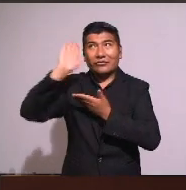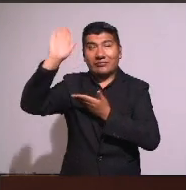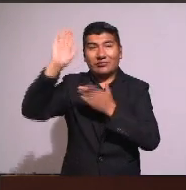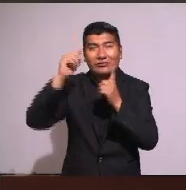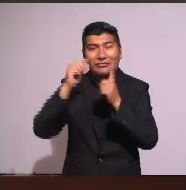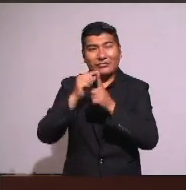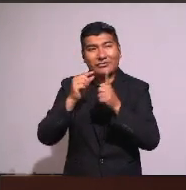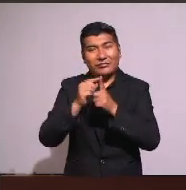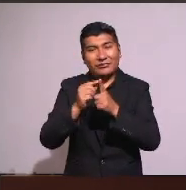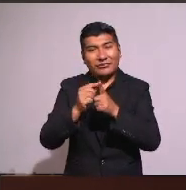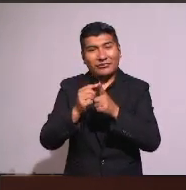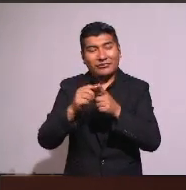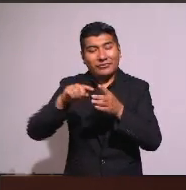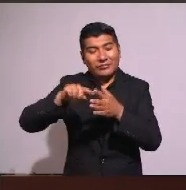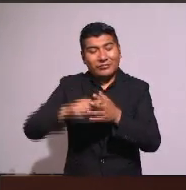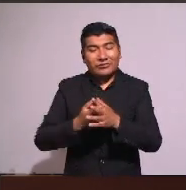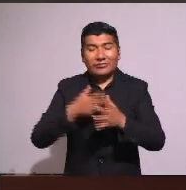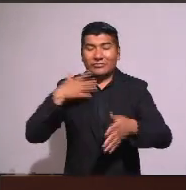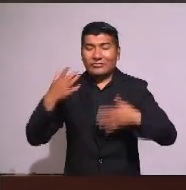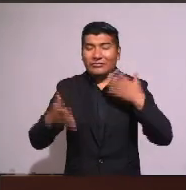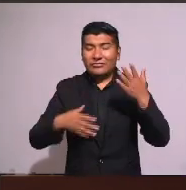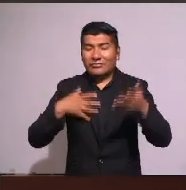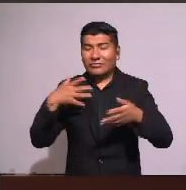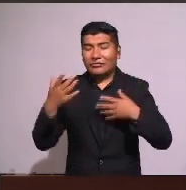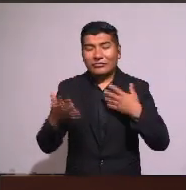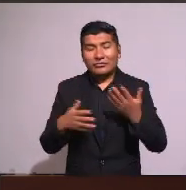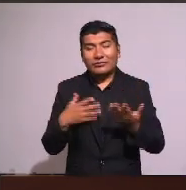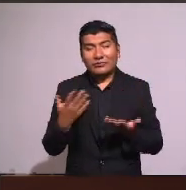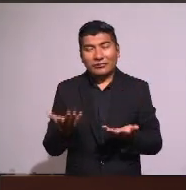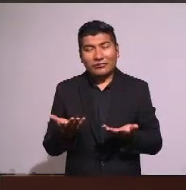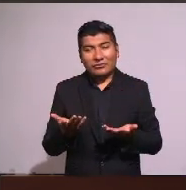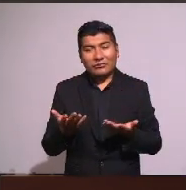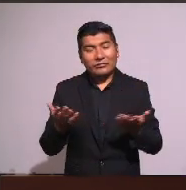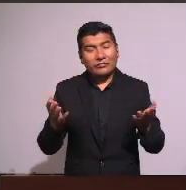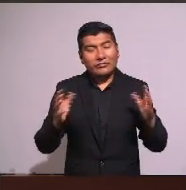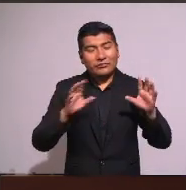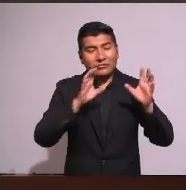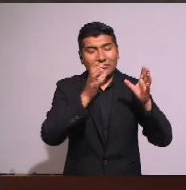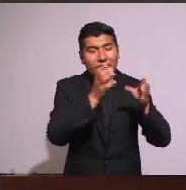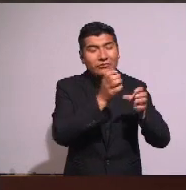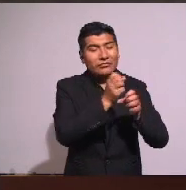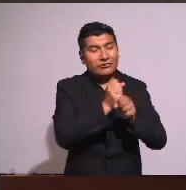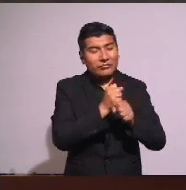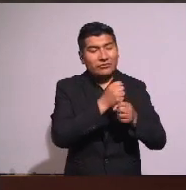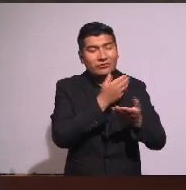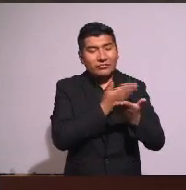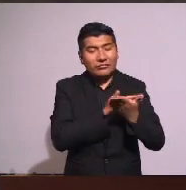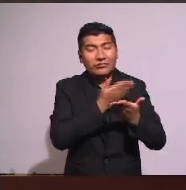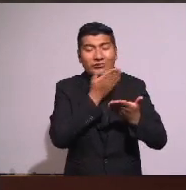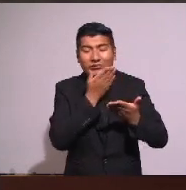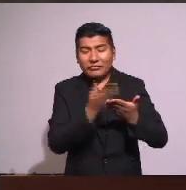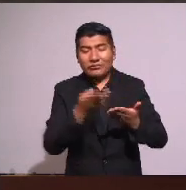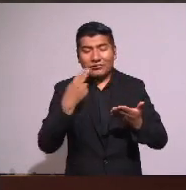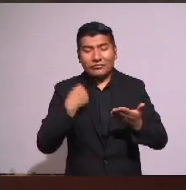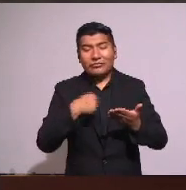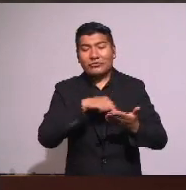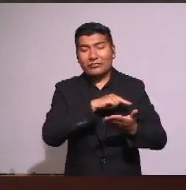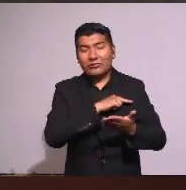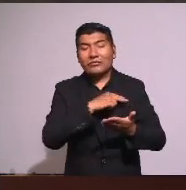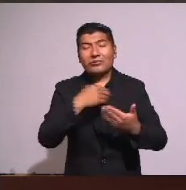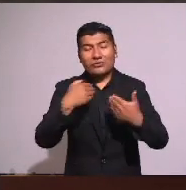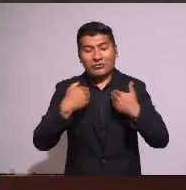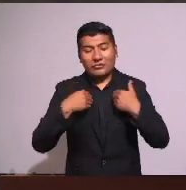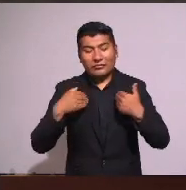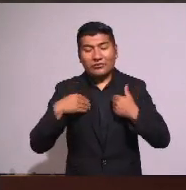palabra, fuente de gozo y alegría, tomemos el propósito de tener